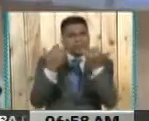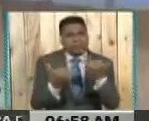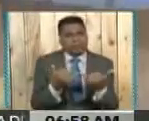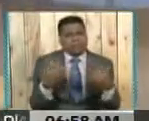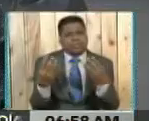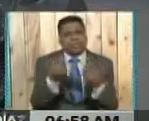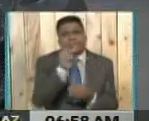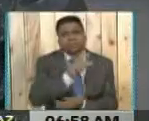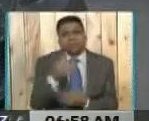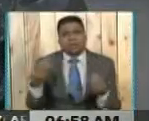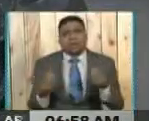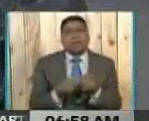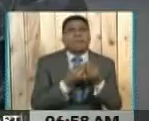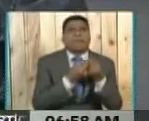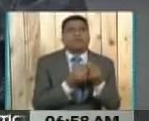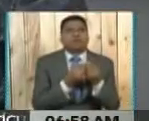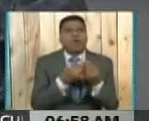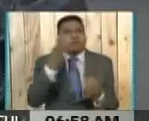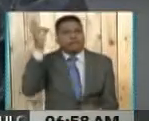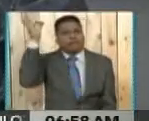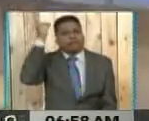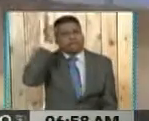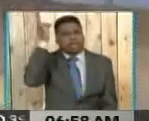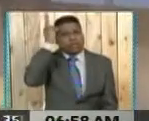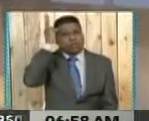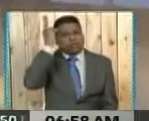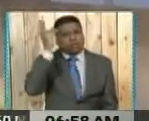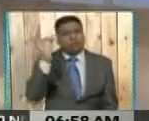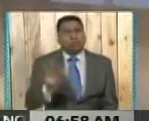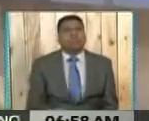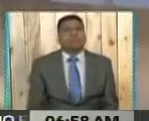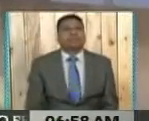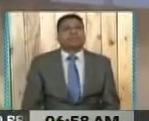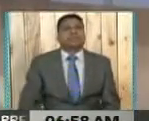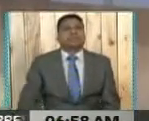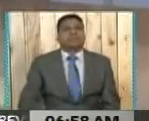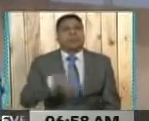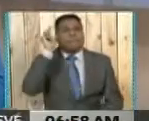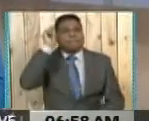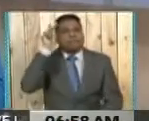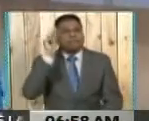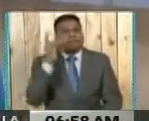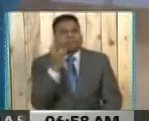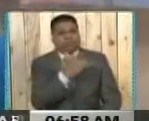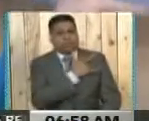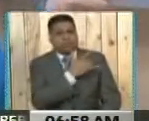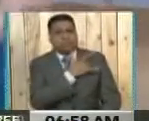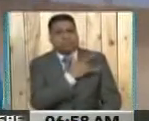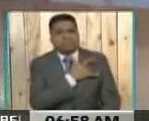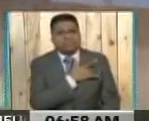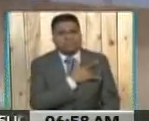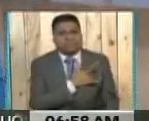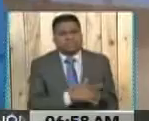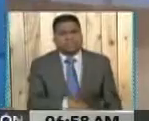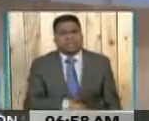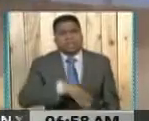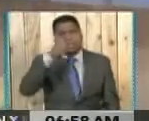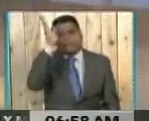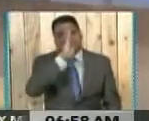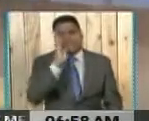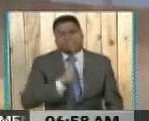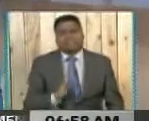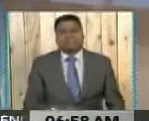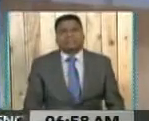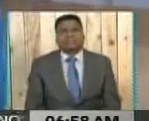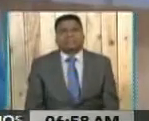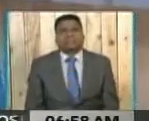esta oportunidad, filósofo, él es profesor titular de la Universidad de Río de Janeiro, ¿cierto? Uh-huh, ya está reside en